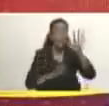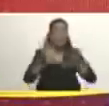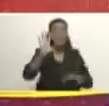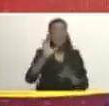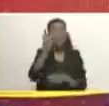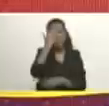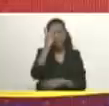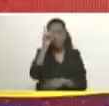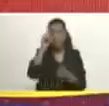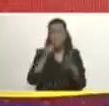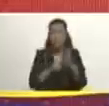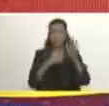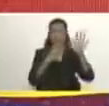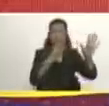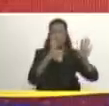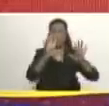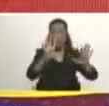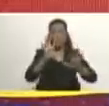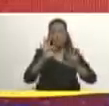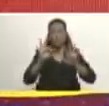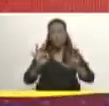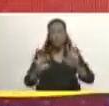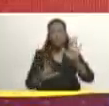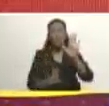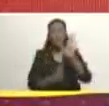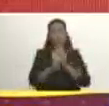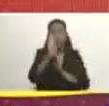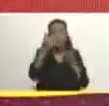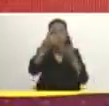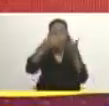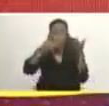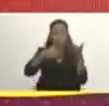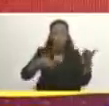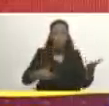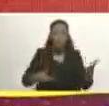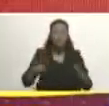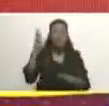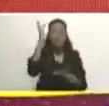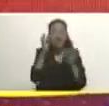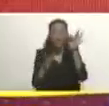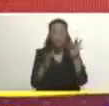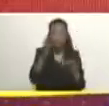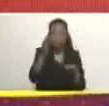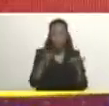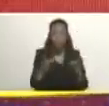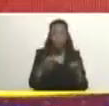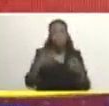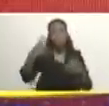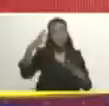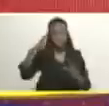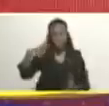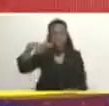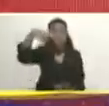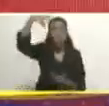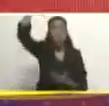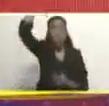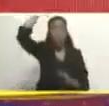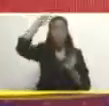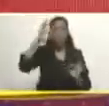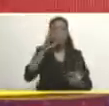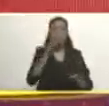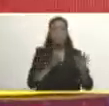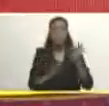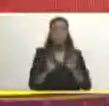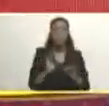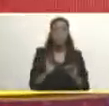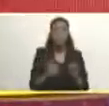de febrero de 1819 esta célebre frase: la justicia es la reina de las virtudes republicanas y con